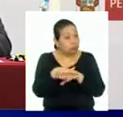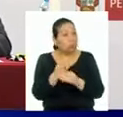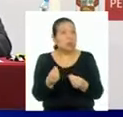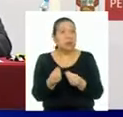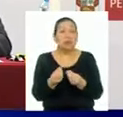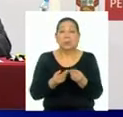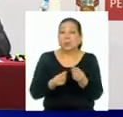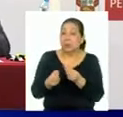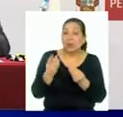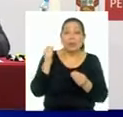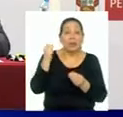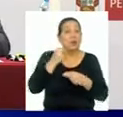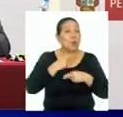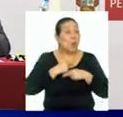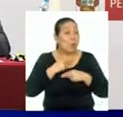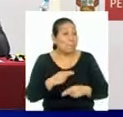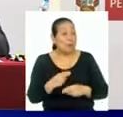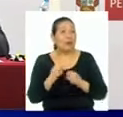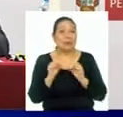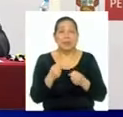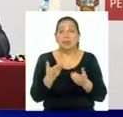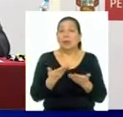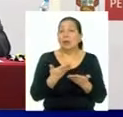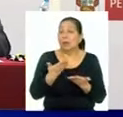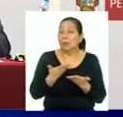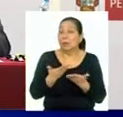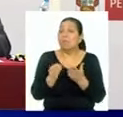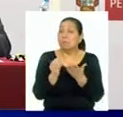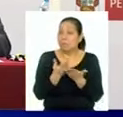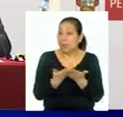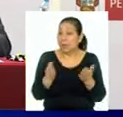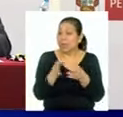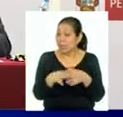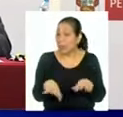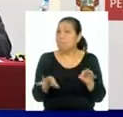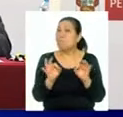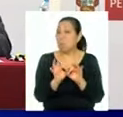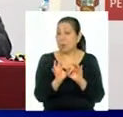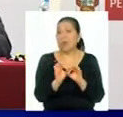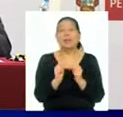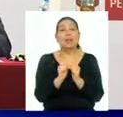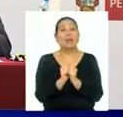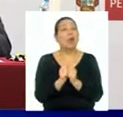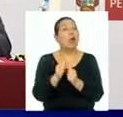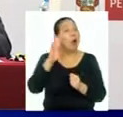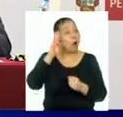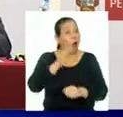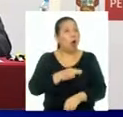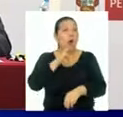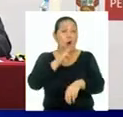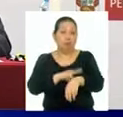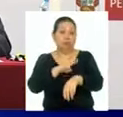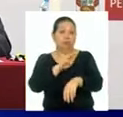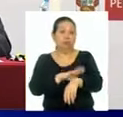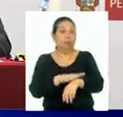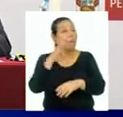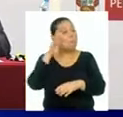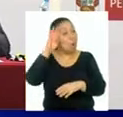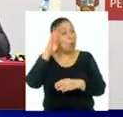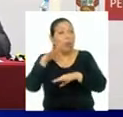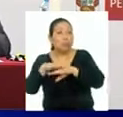están relacionadas con los derechos humanos y, por supuesto, una parte importante de organizaciones de oficiales y suboficiales en retiro